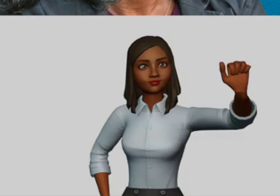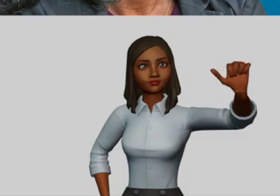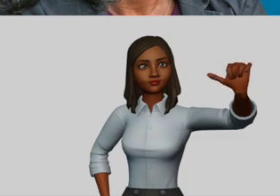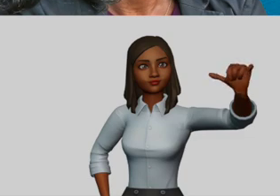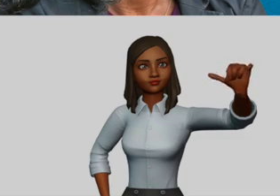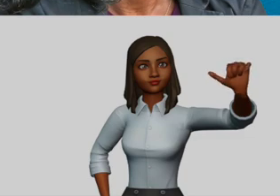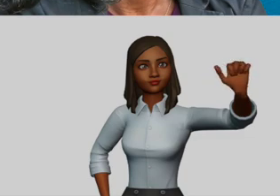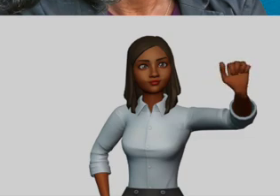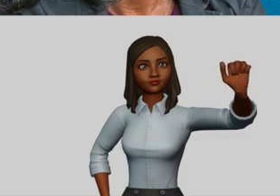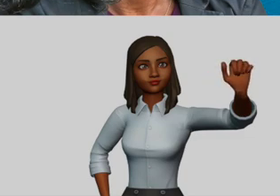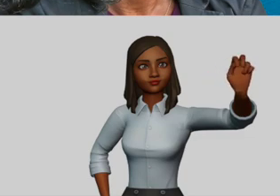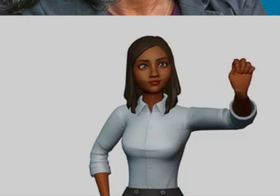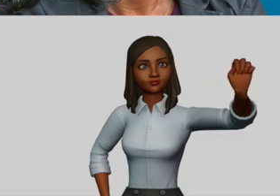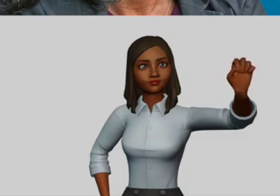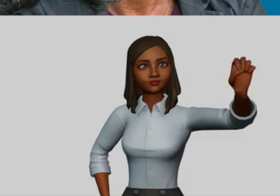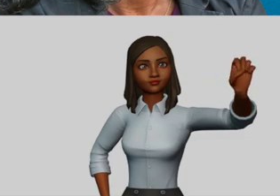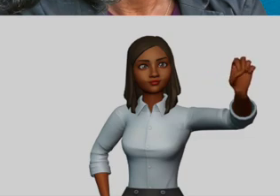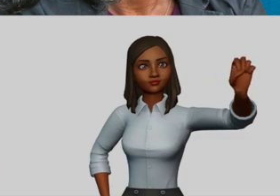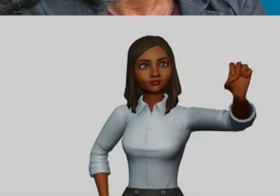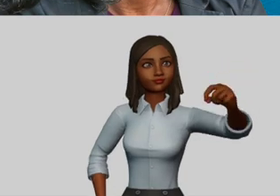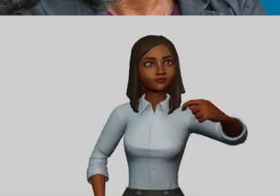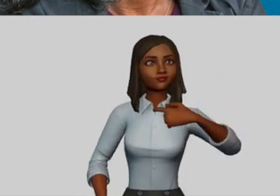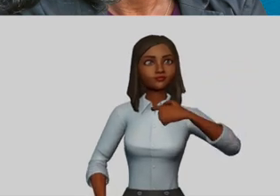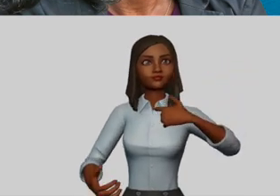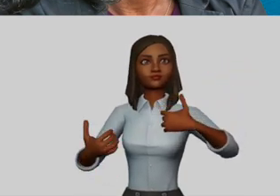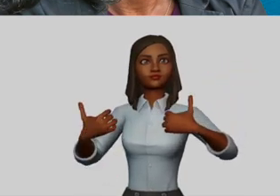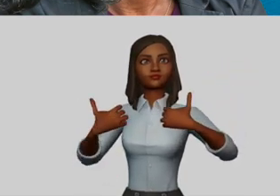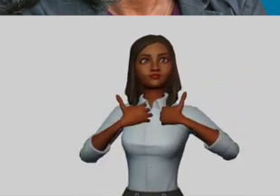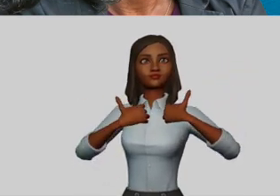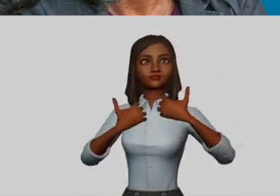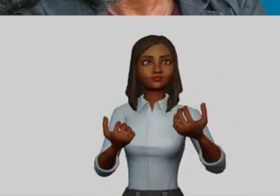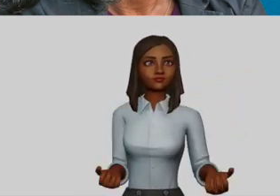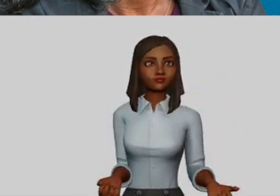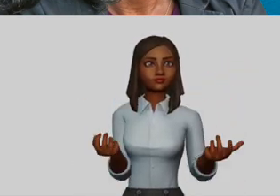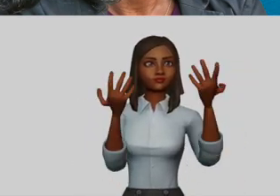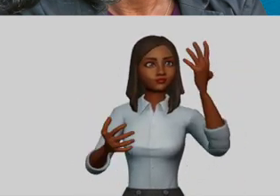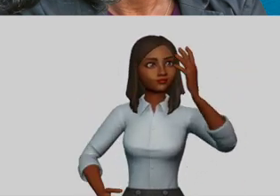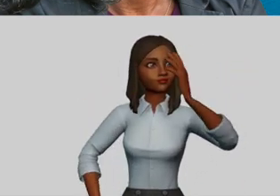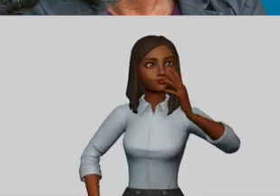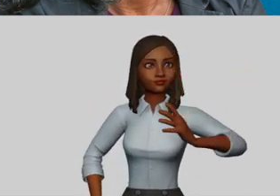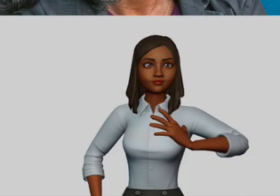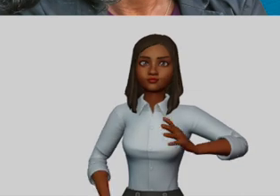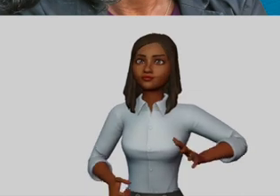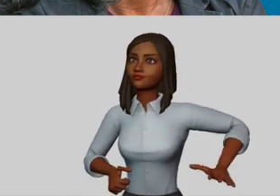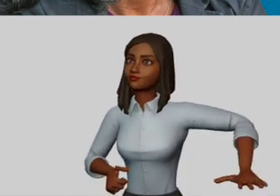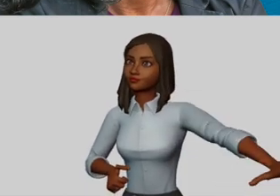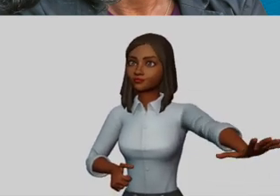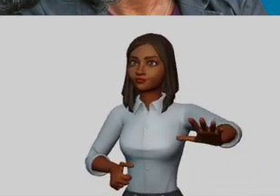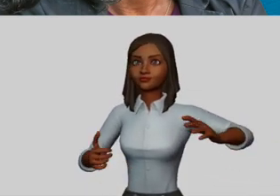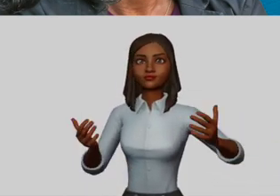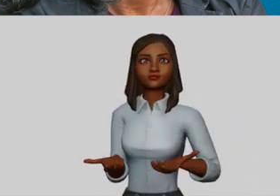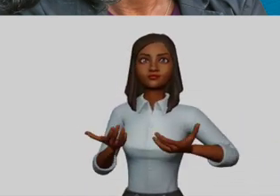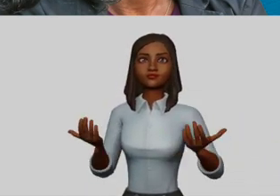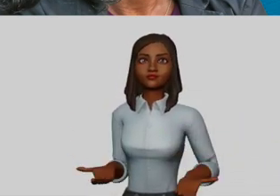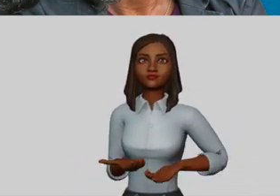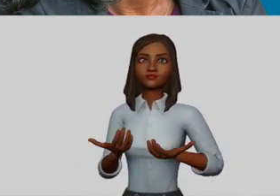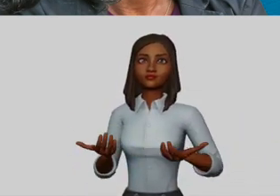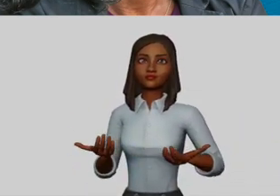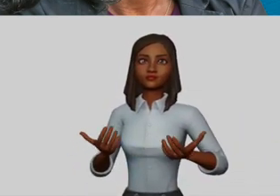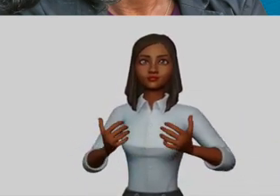una bastante bella niñez allá. Volví a los Estados Unidos cuando tenía